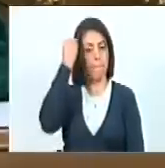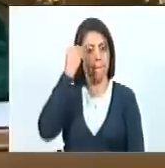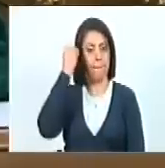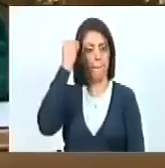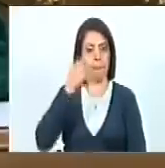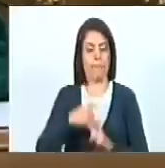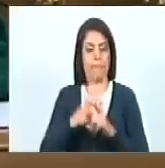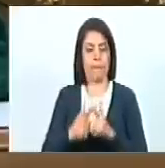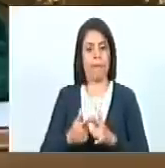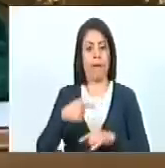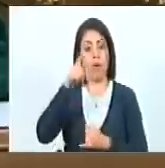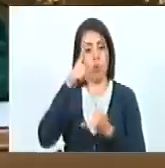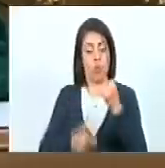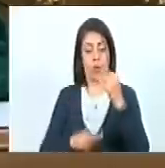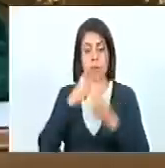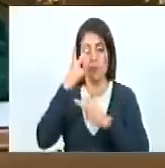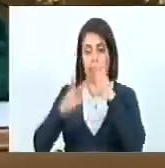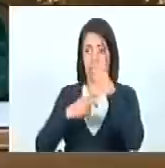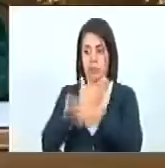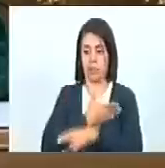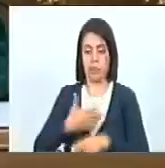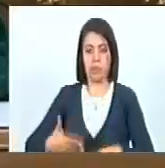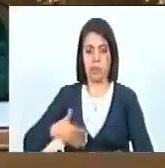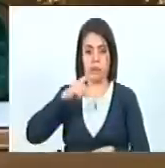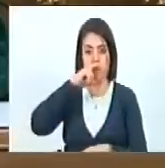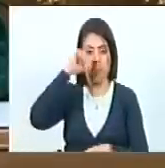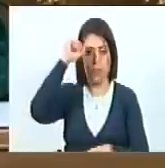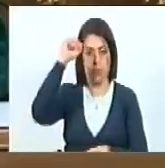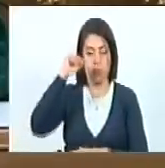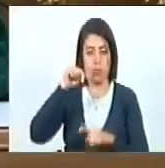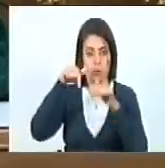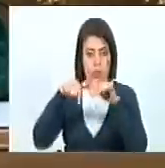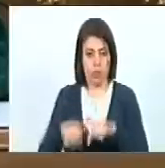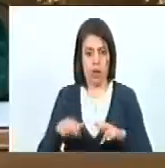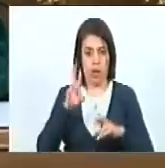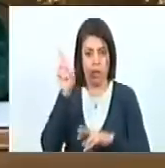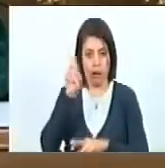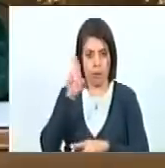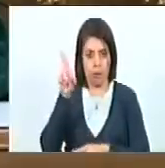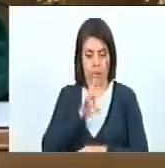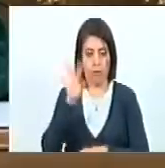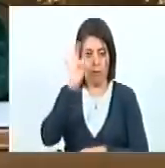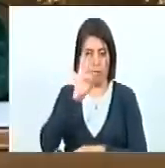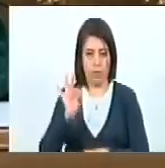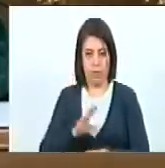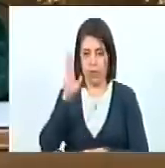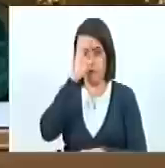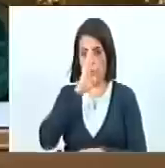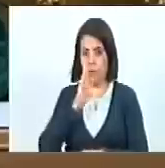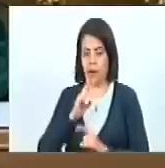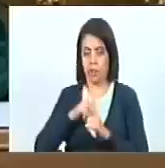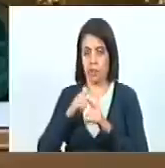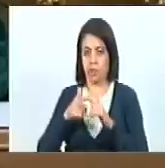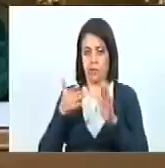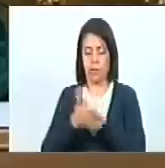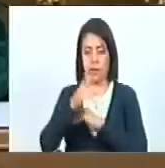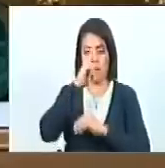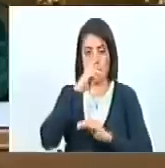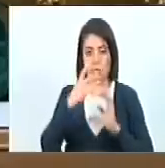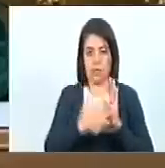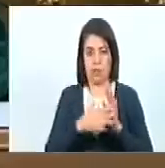Considerando que la última visita del presidente Nicolás Maduro Moros a la República Federativa de Brasil fue en el